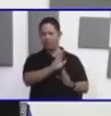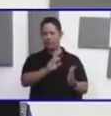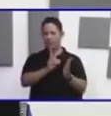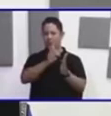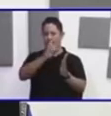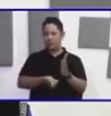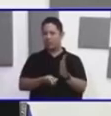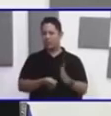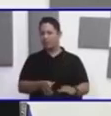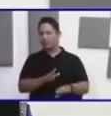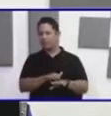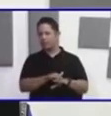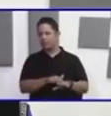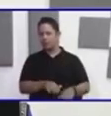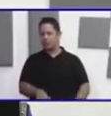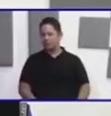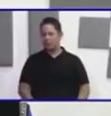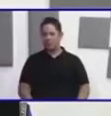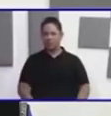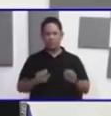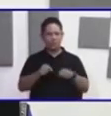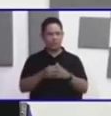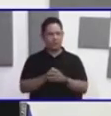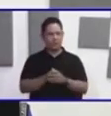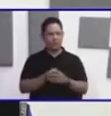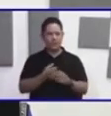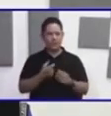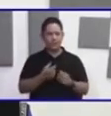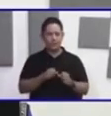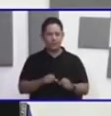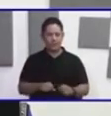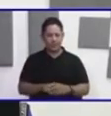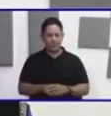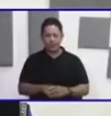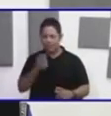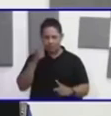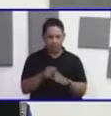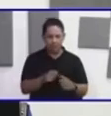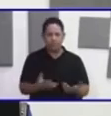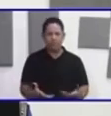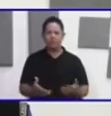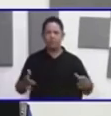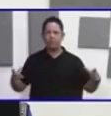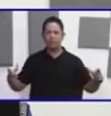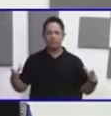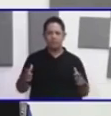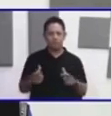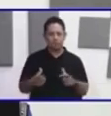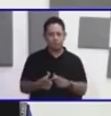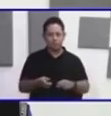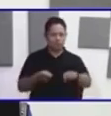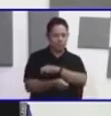podemos mencionar que se ha logrado el objetivo, que es la reducción de los hechos